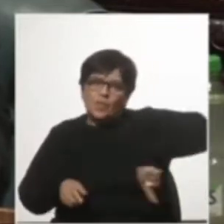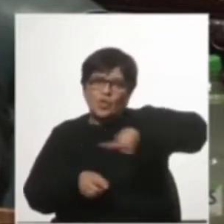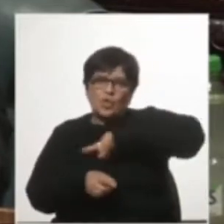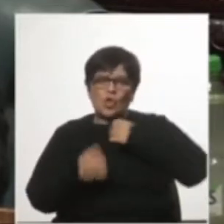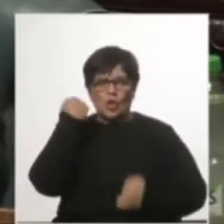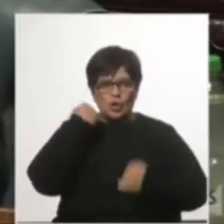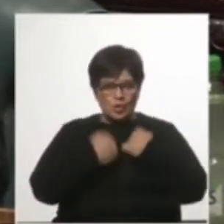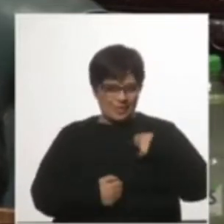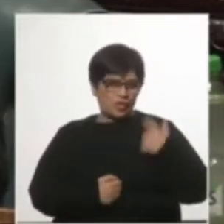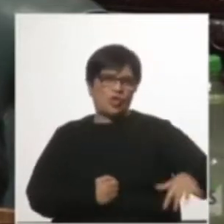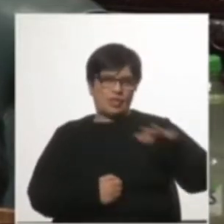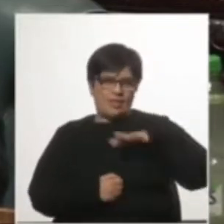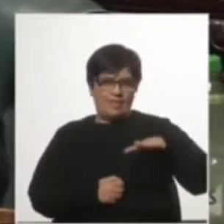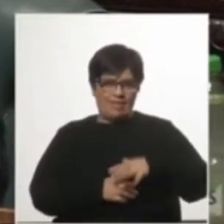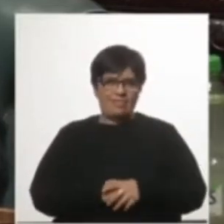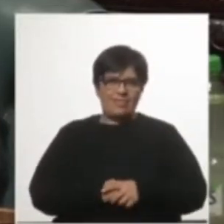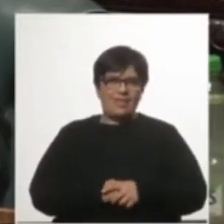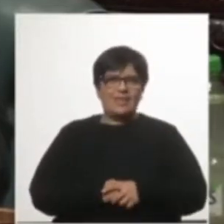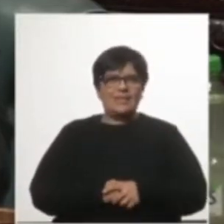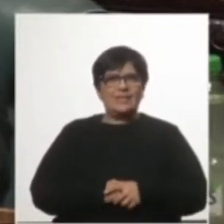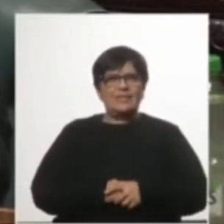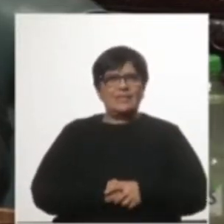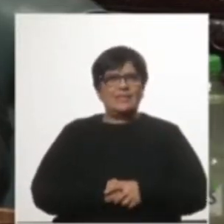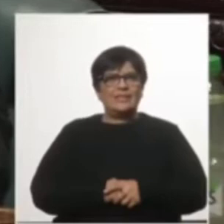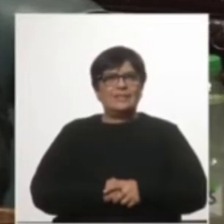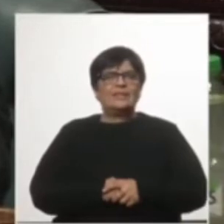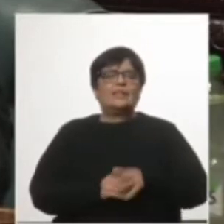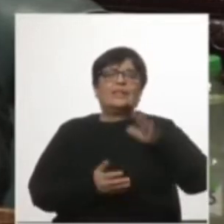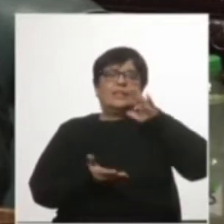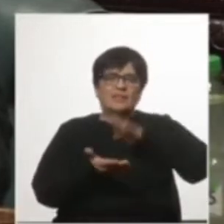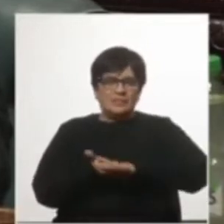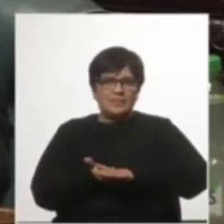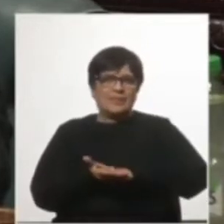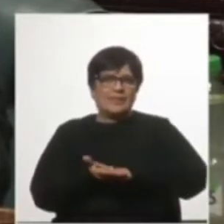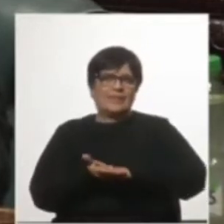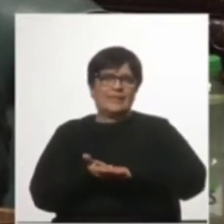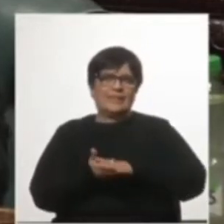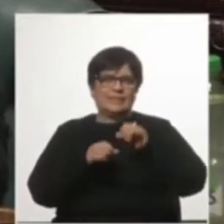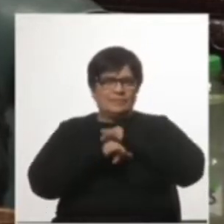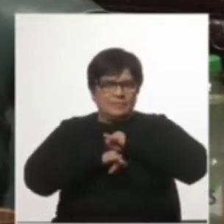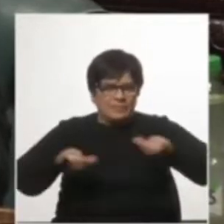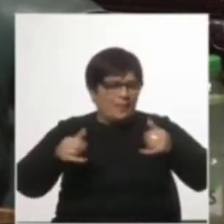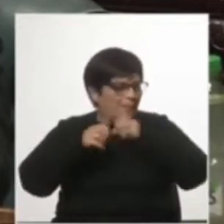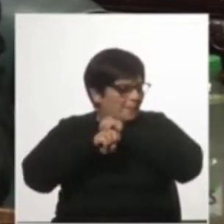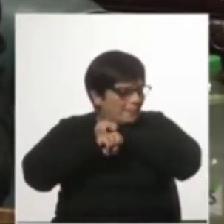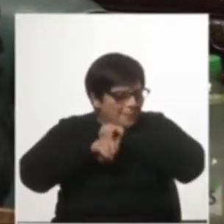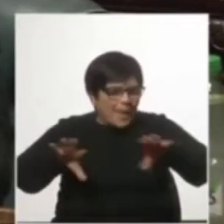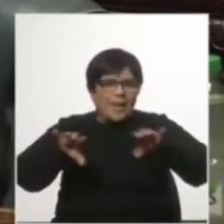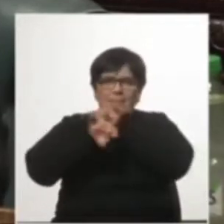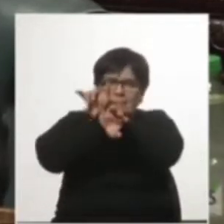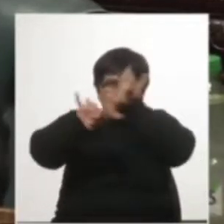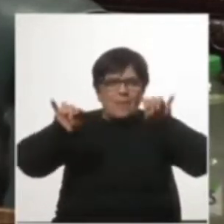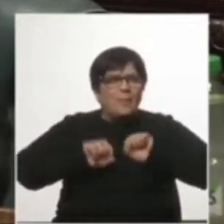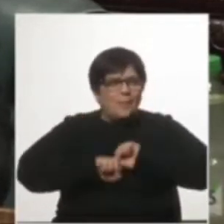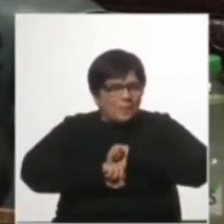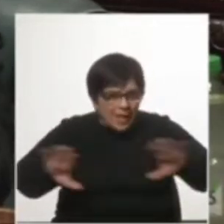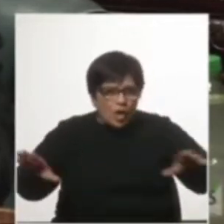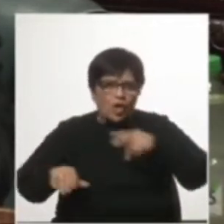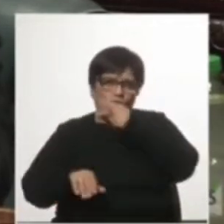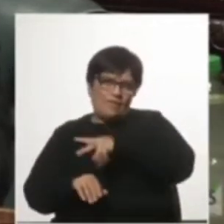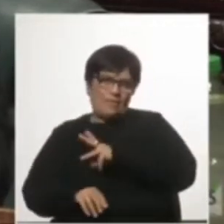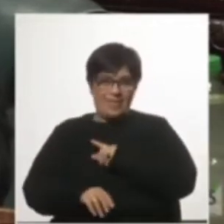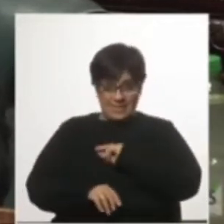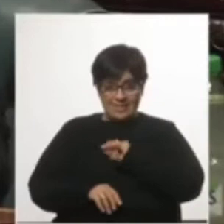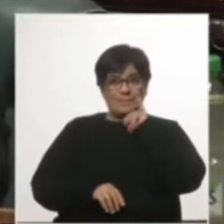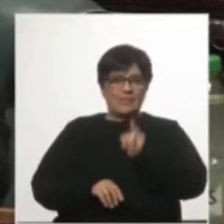económicos y sociales. Cuando la pandemia recrudece a partir del mes de noviembre y diciembre, sí comenzamos a